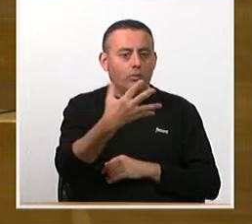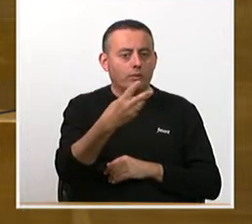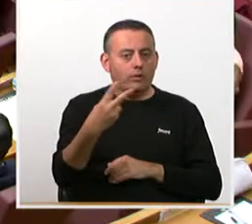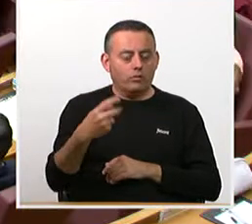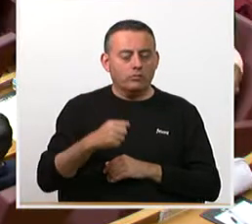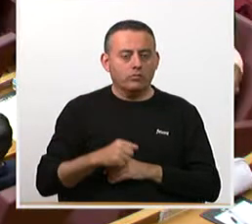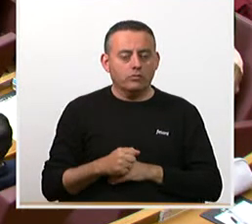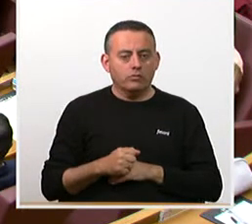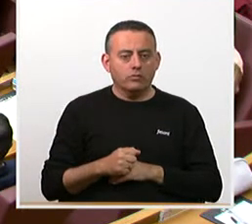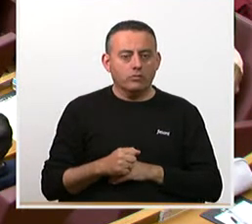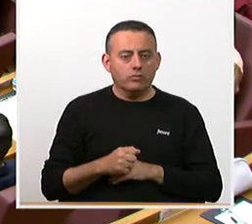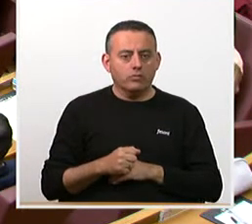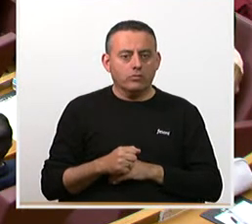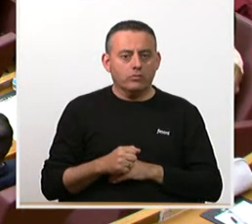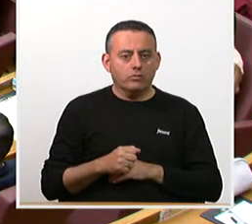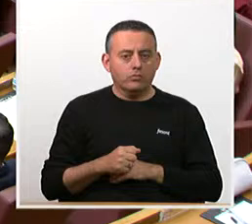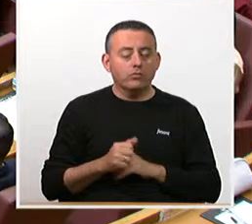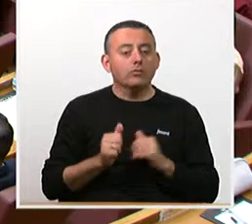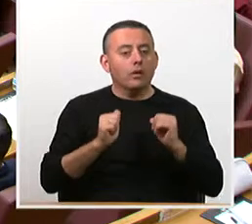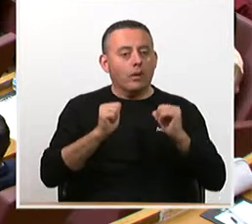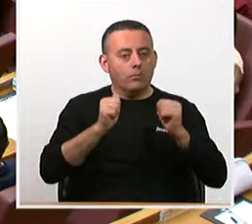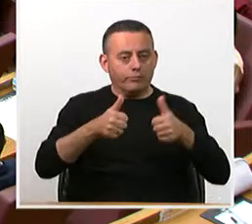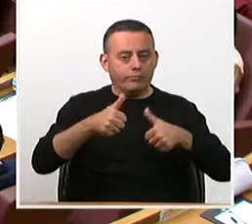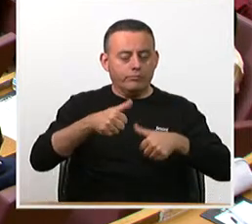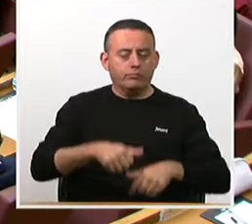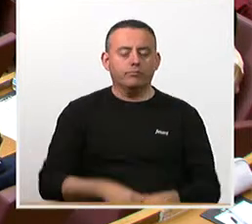132 comienza la